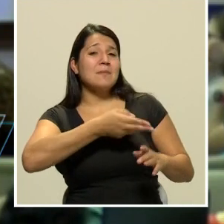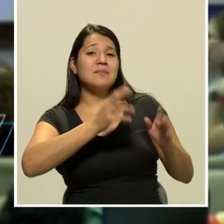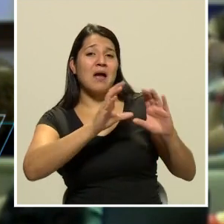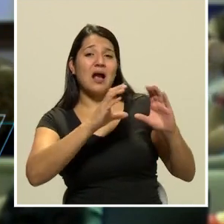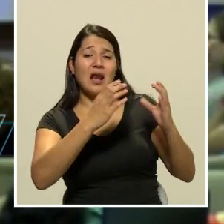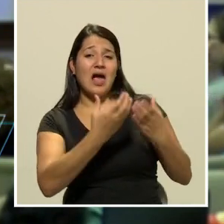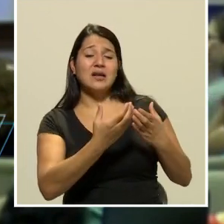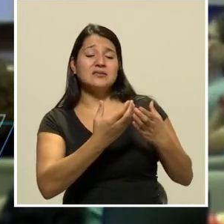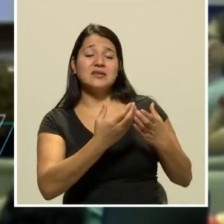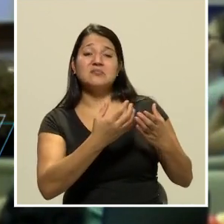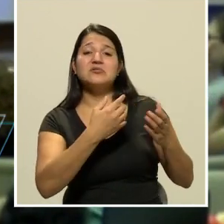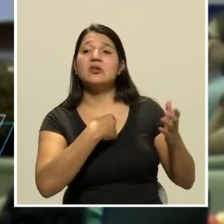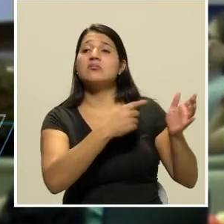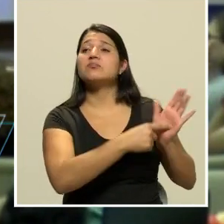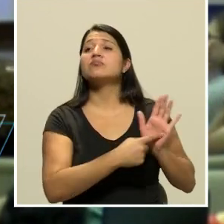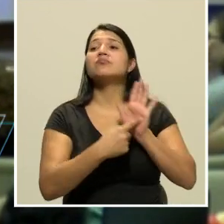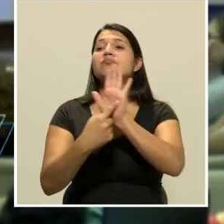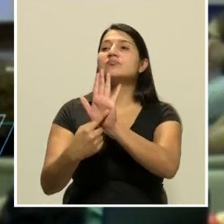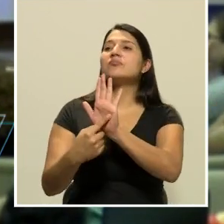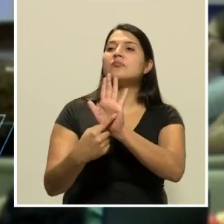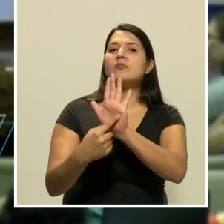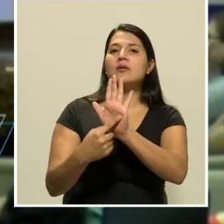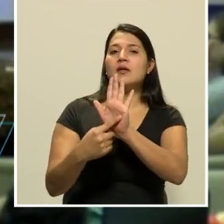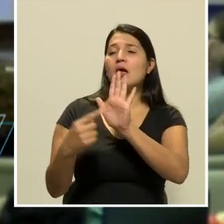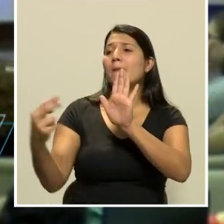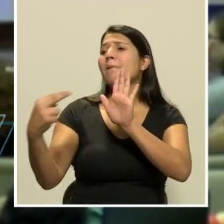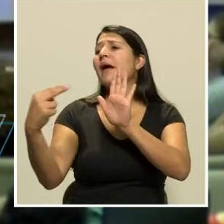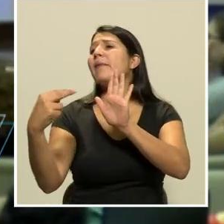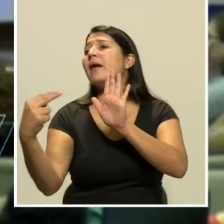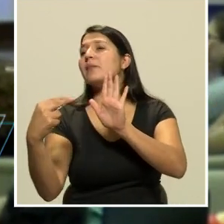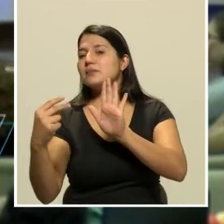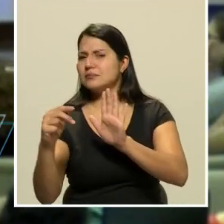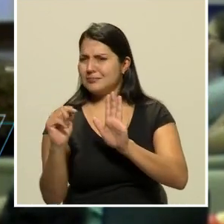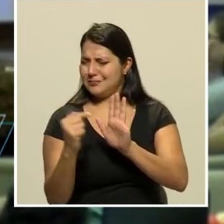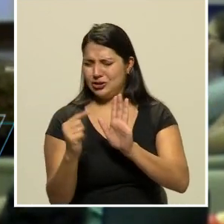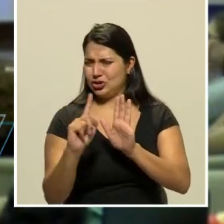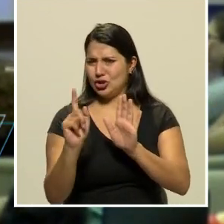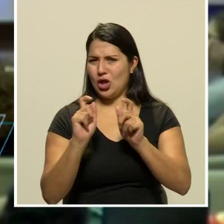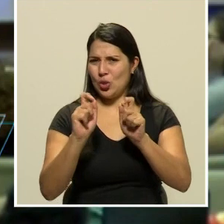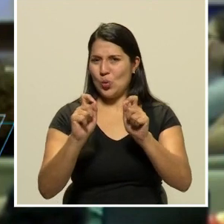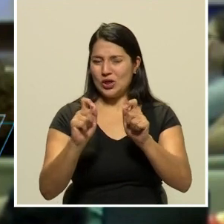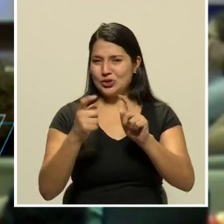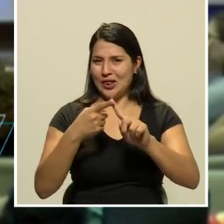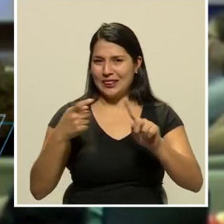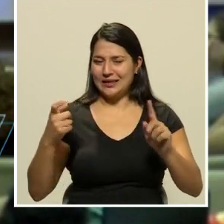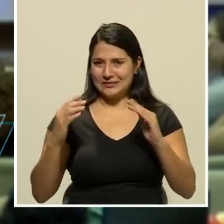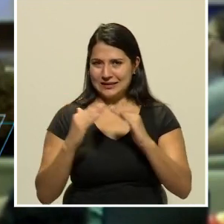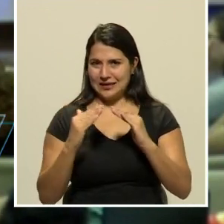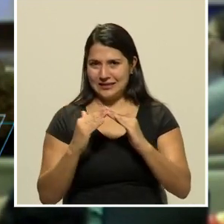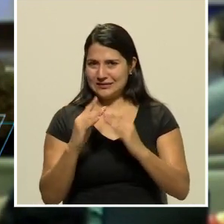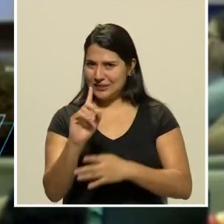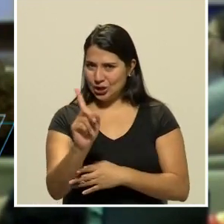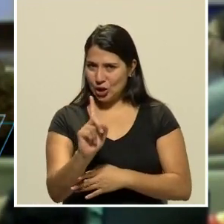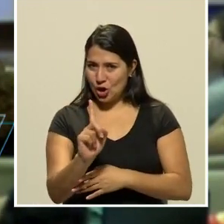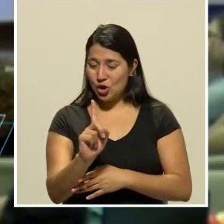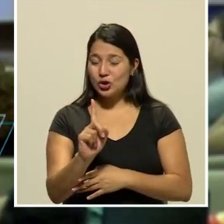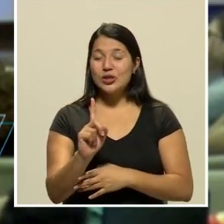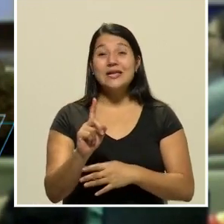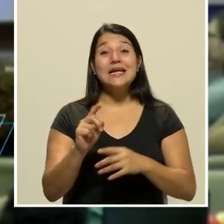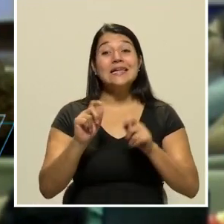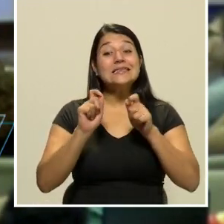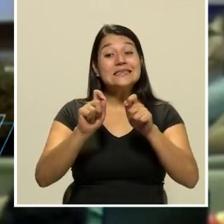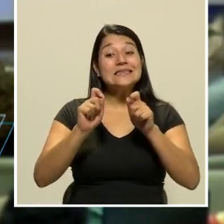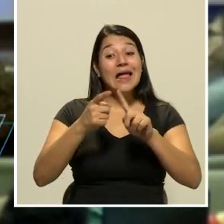presencial y pasarla por una pantalla. Eso no es educación a distancia. Es un modelo educativo